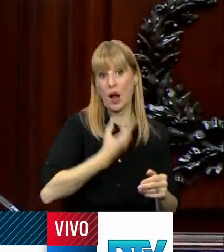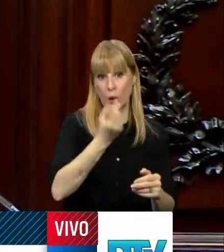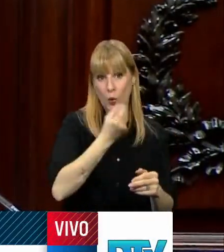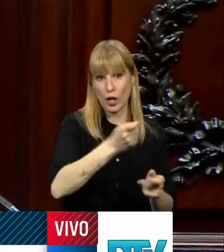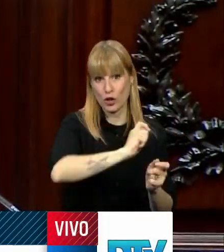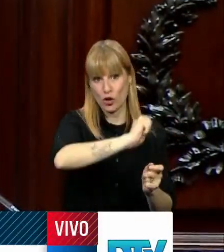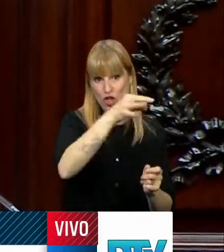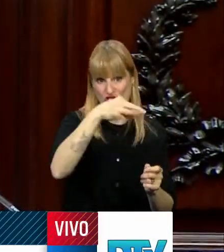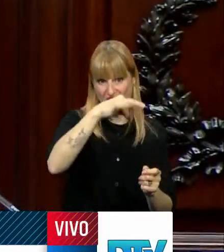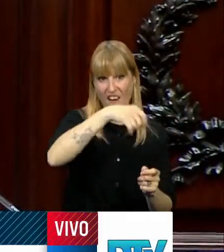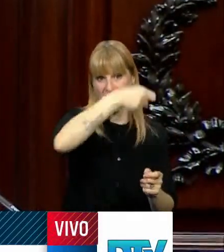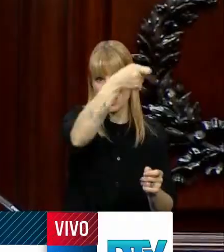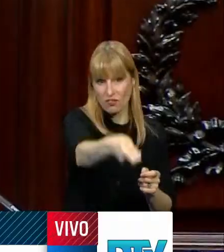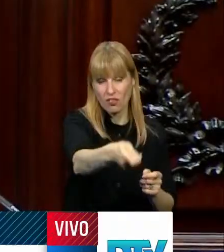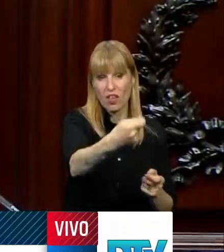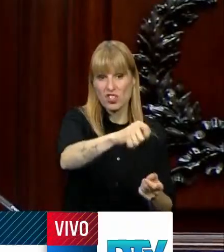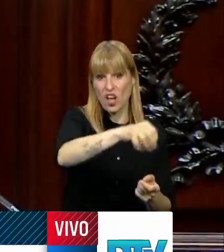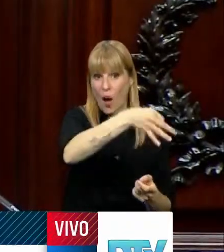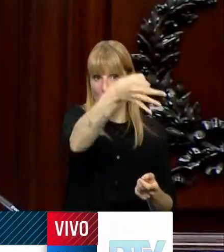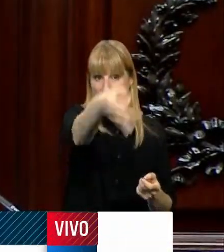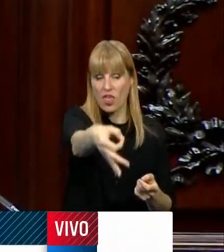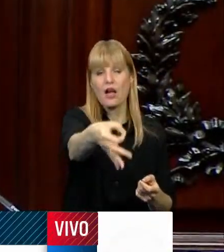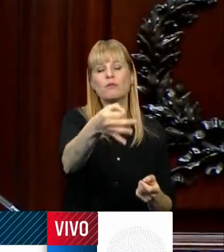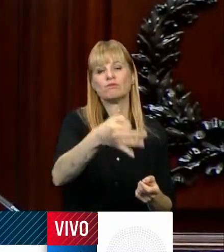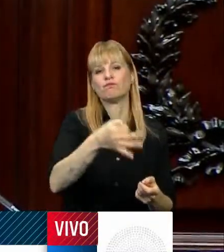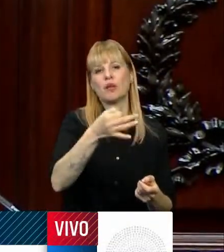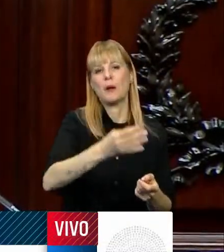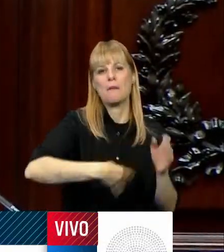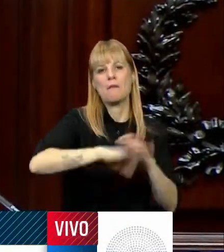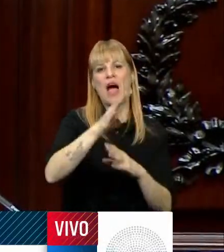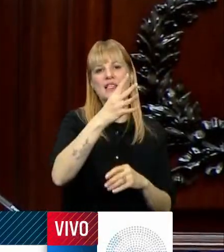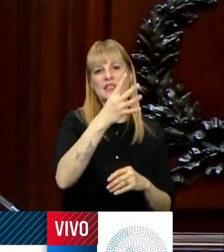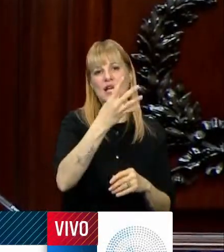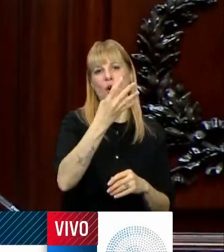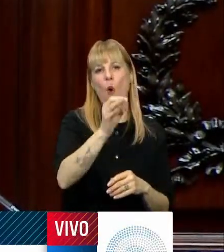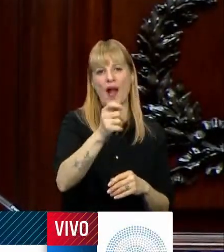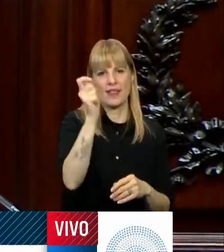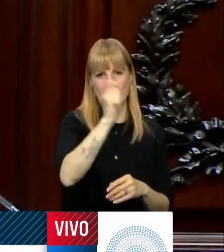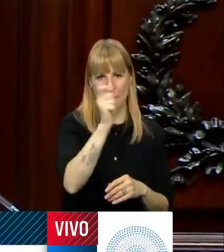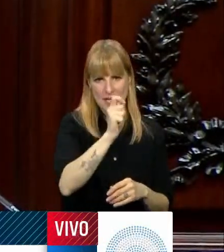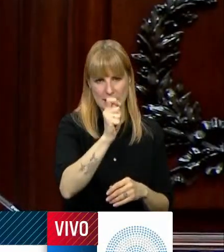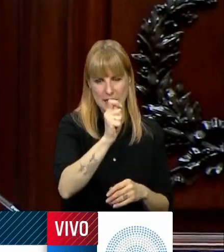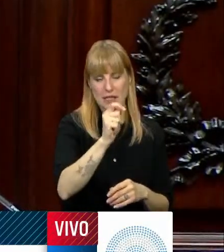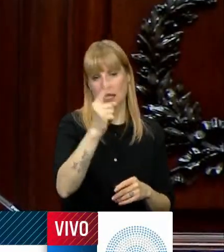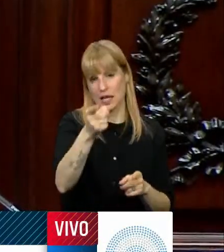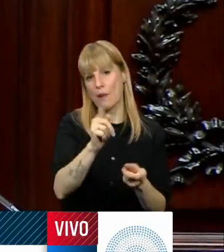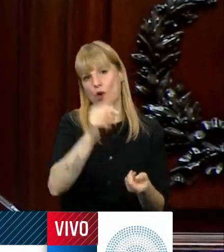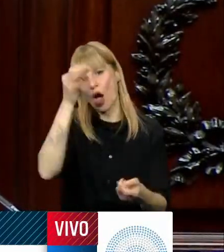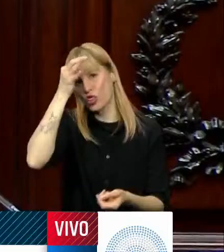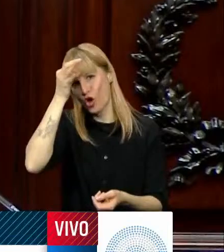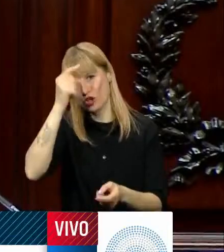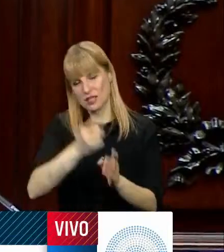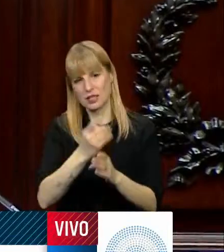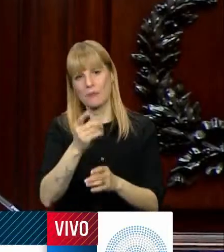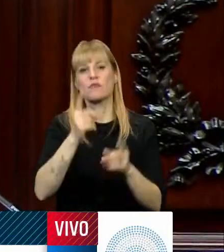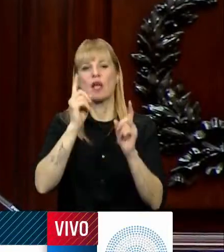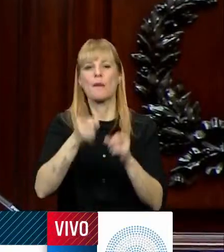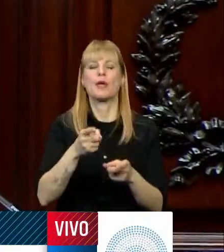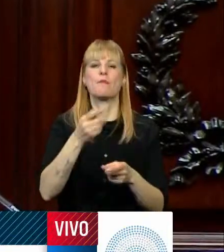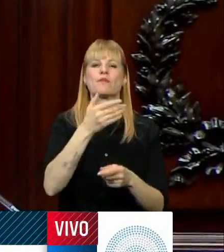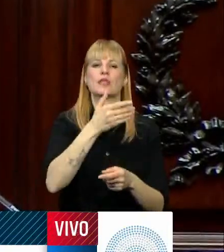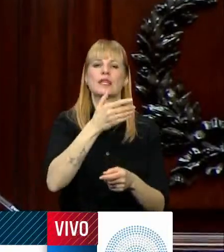ser 12. Además, las obras se realizaron principalmente en distritos gobernados por